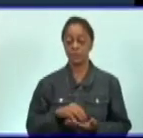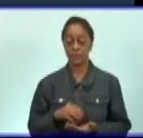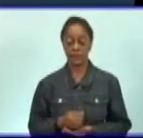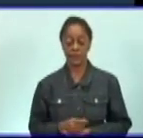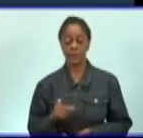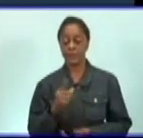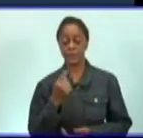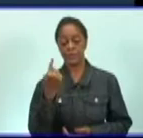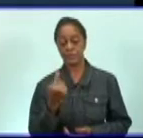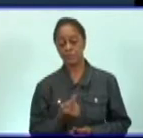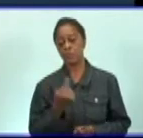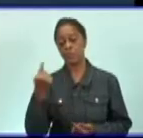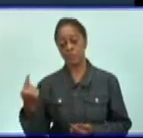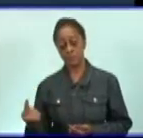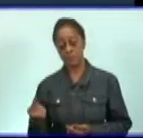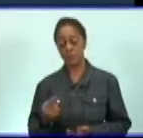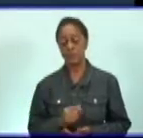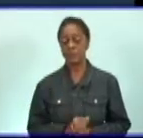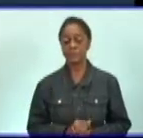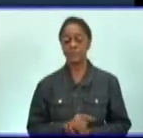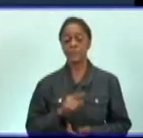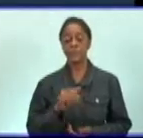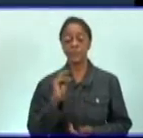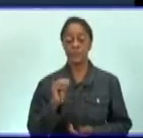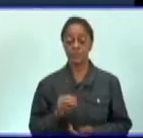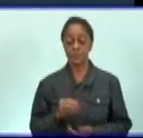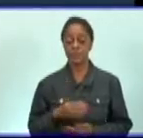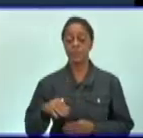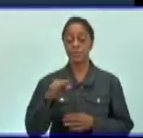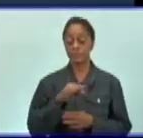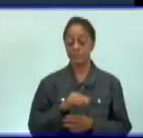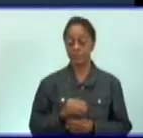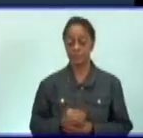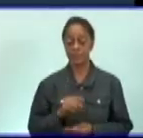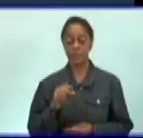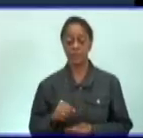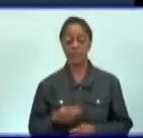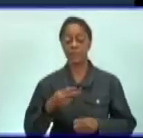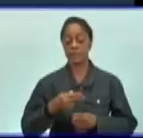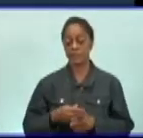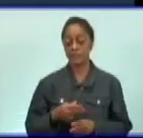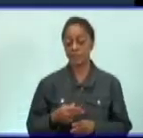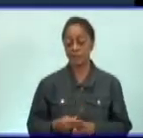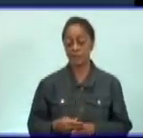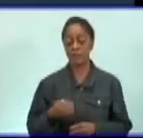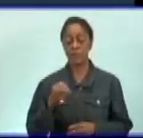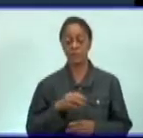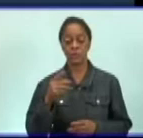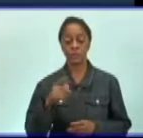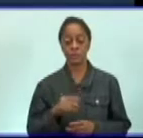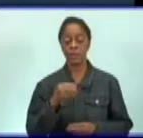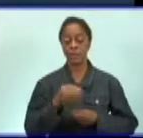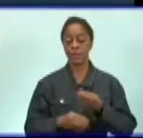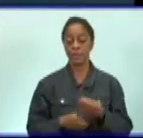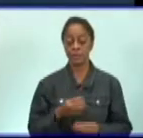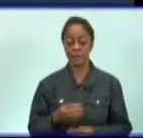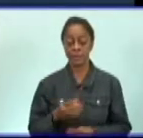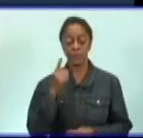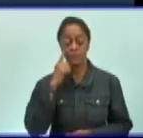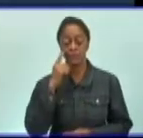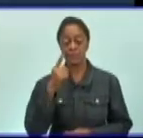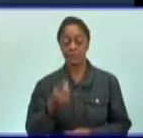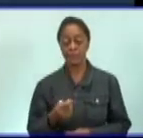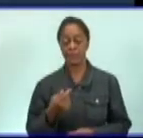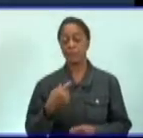no uno a continuación del otro. Por eso este sobrepaso es el llamado sobrepaso alterno. Veamos